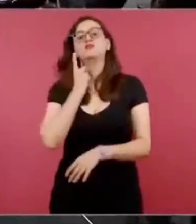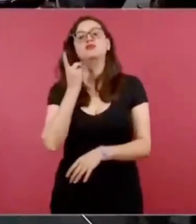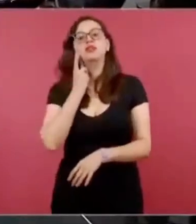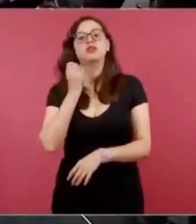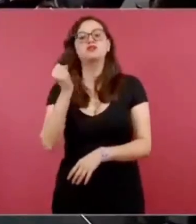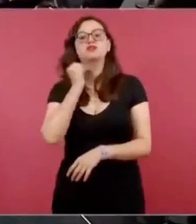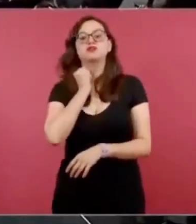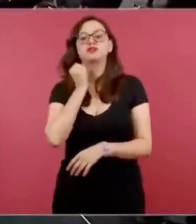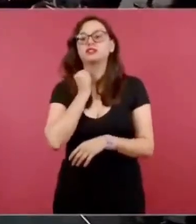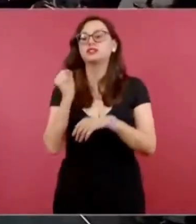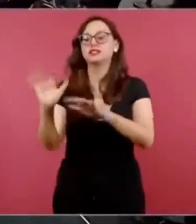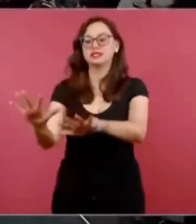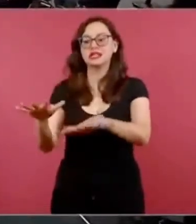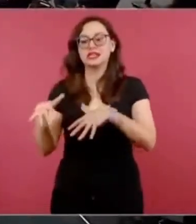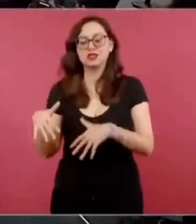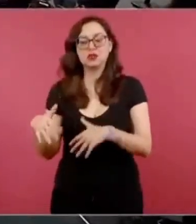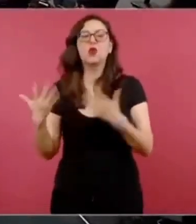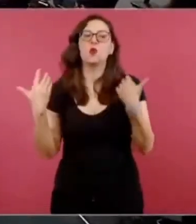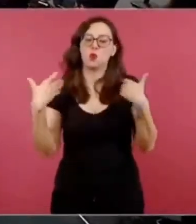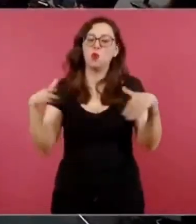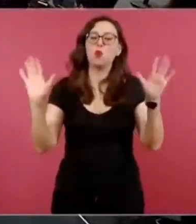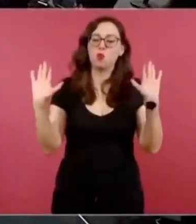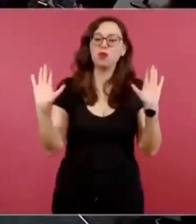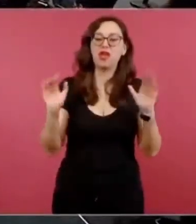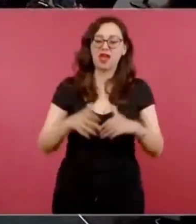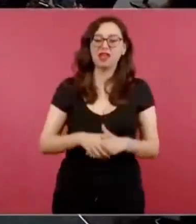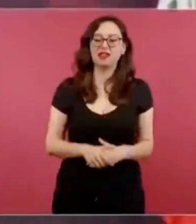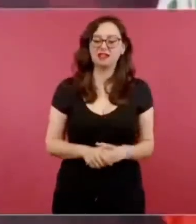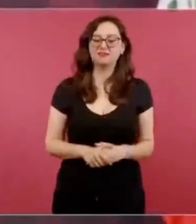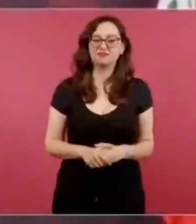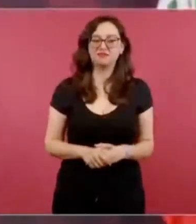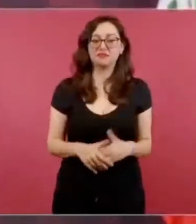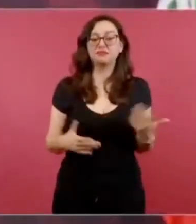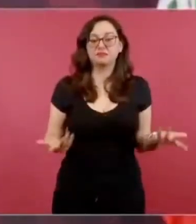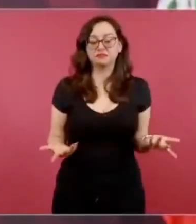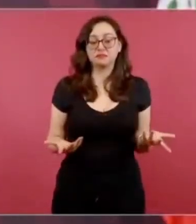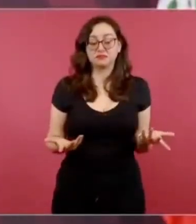Y es importantísimo tener la mayoría en el Congreso,